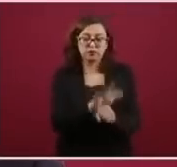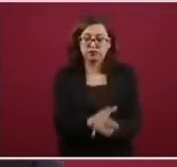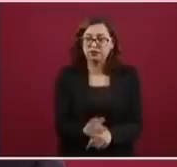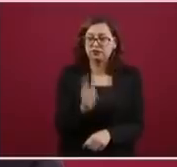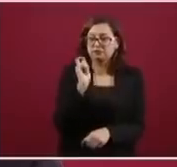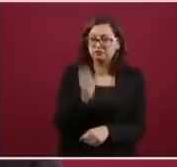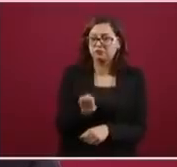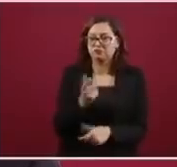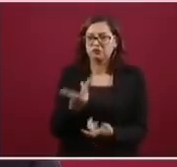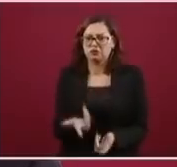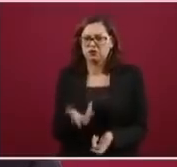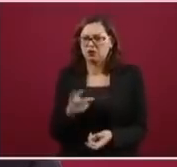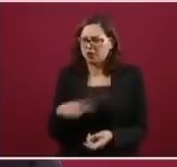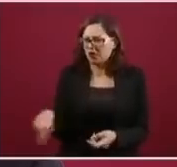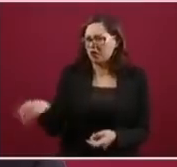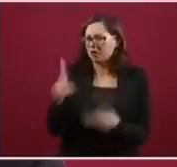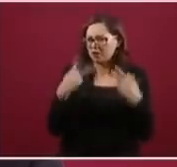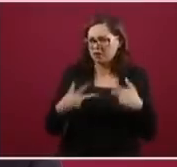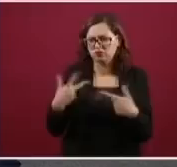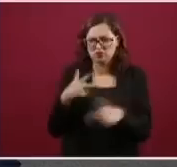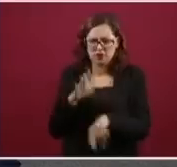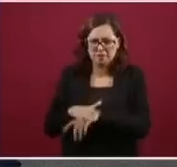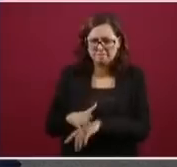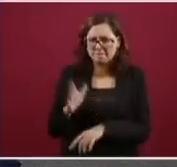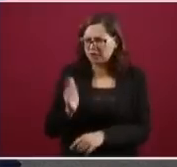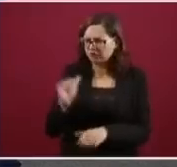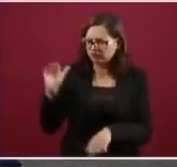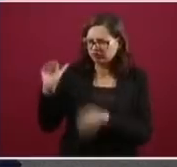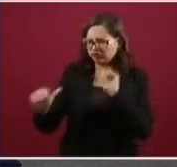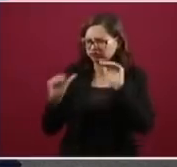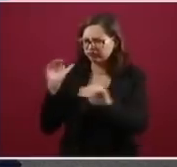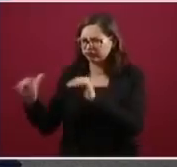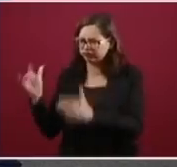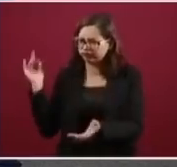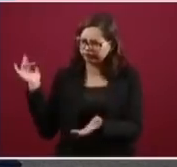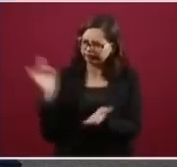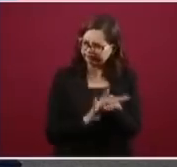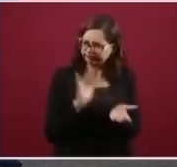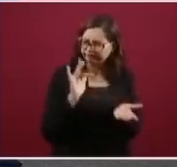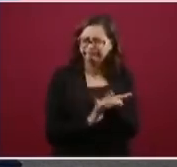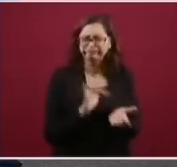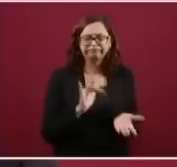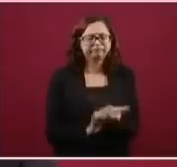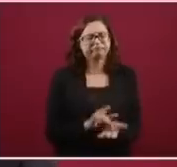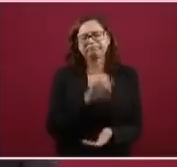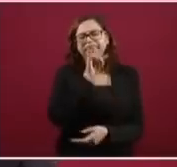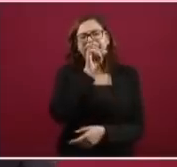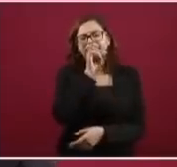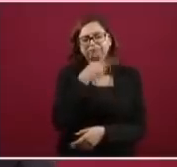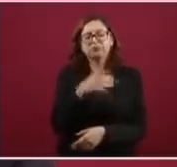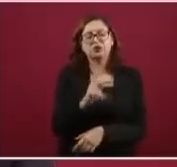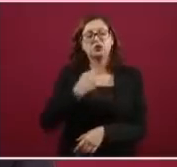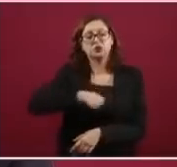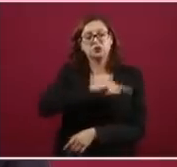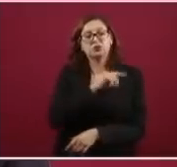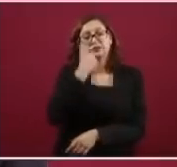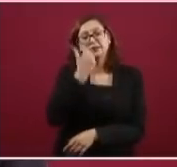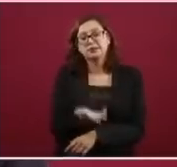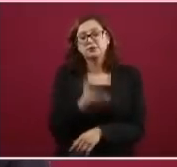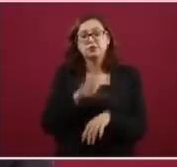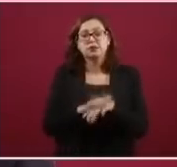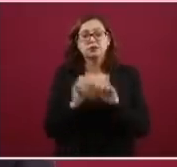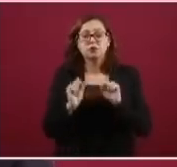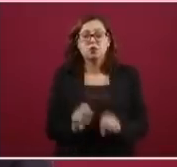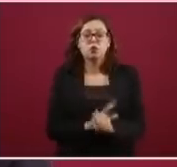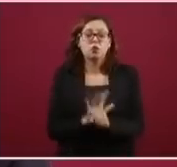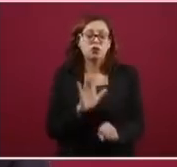presupuesto ni presionar a los contribuyentes lo que pero lo que sí queremos asegurarnos es que todos